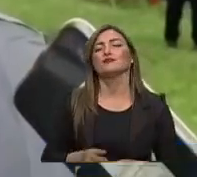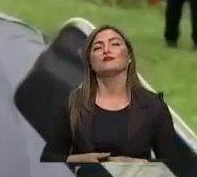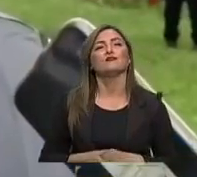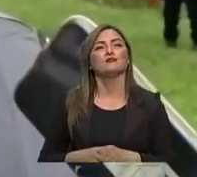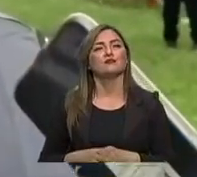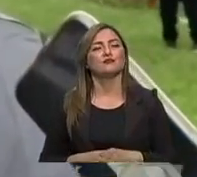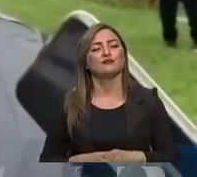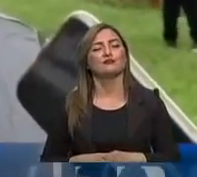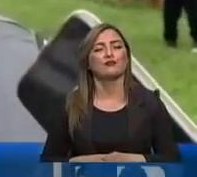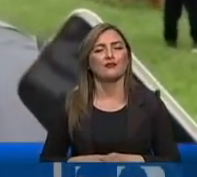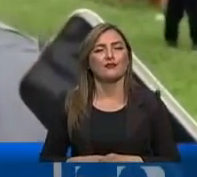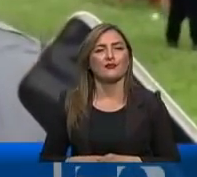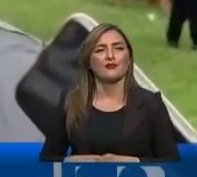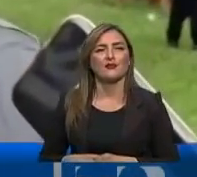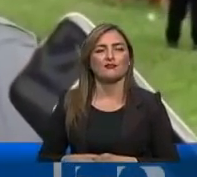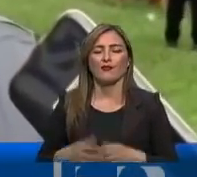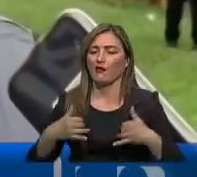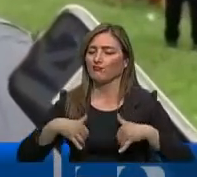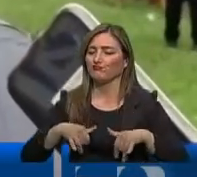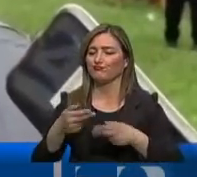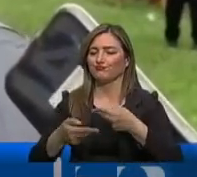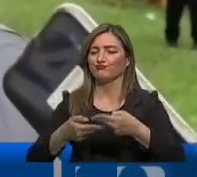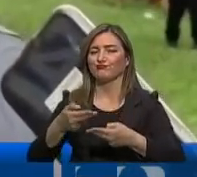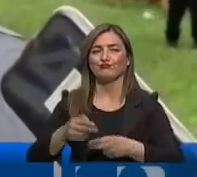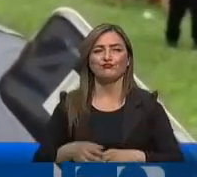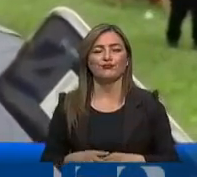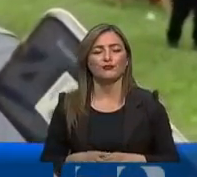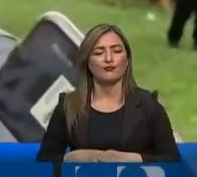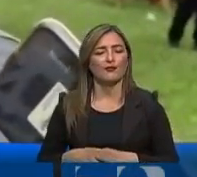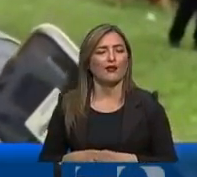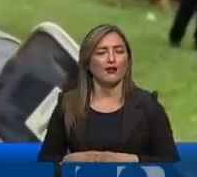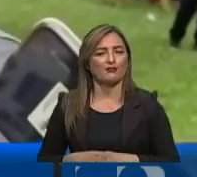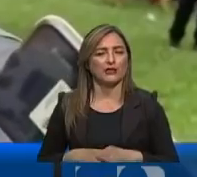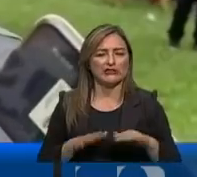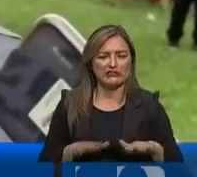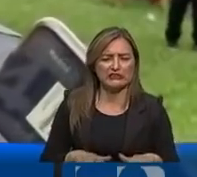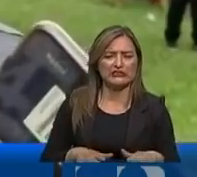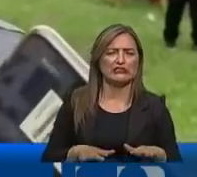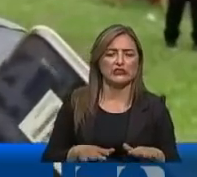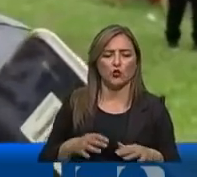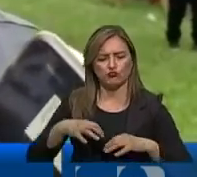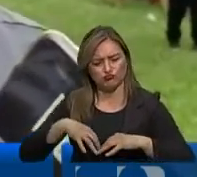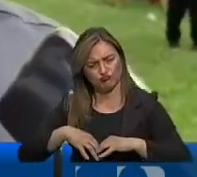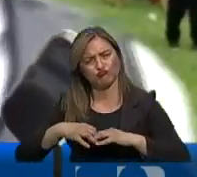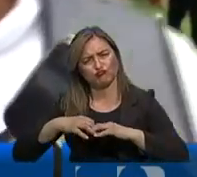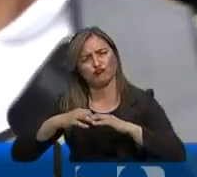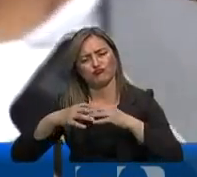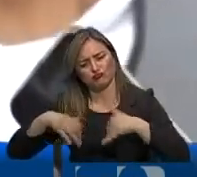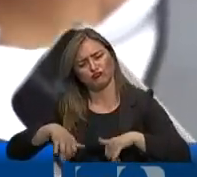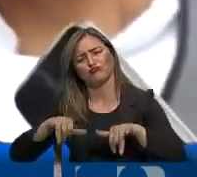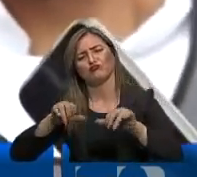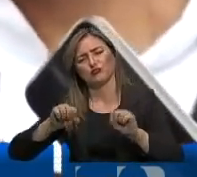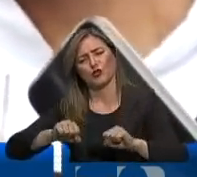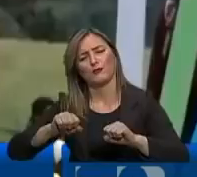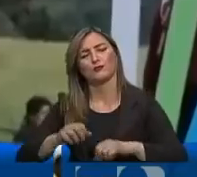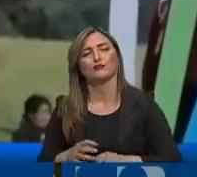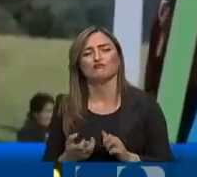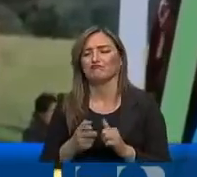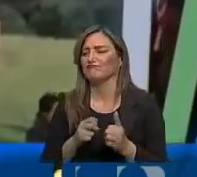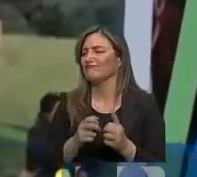Para seguir adelante con nuestros negocios y no quedarnos ahí, ¿no? Que sí podemos seguir, salir de